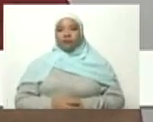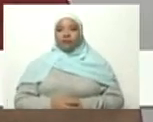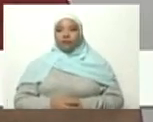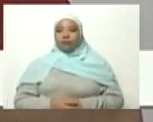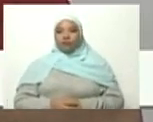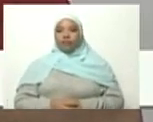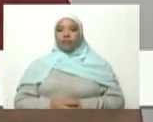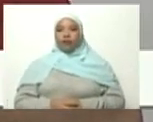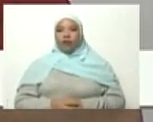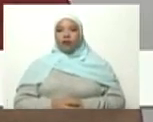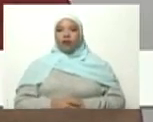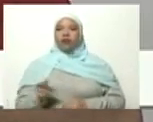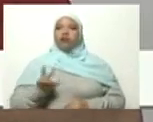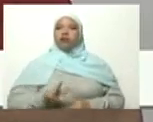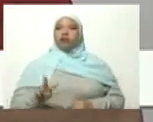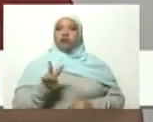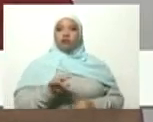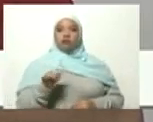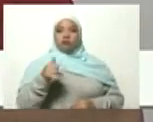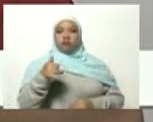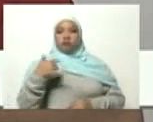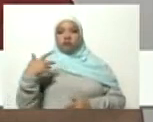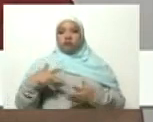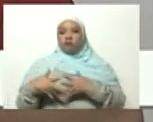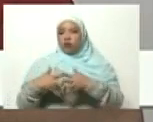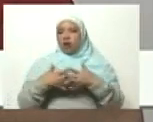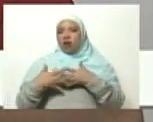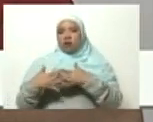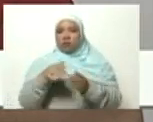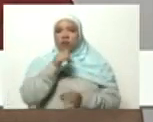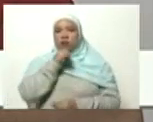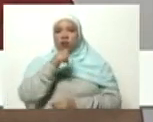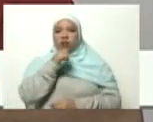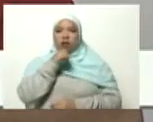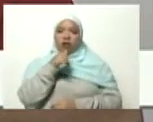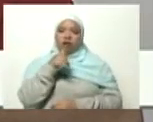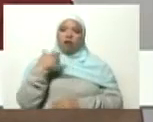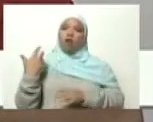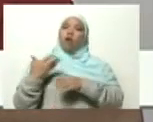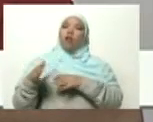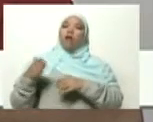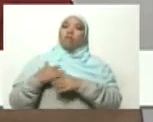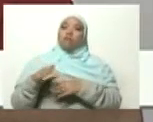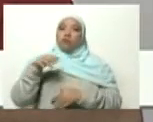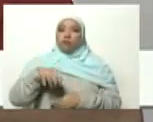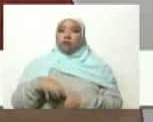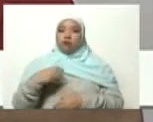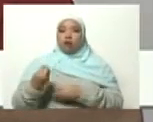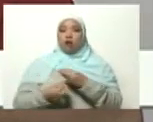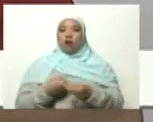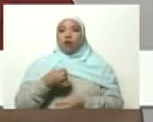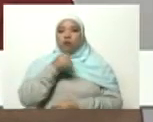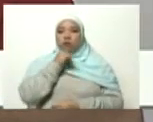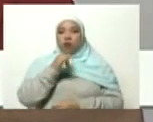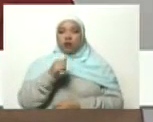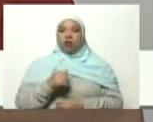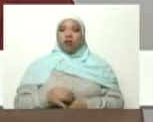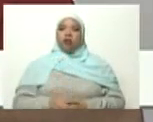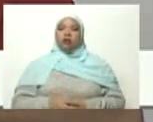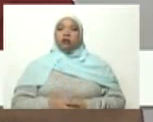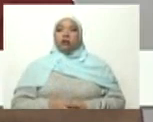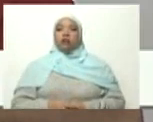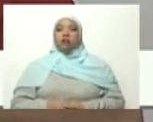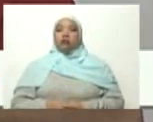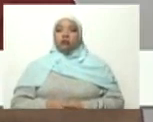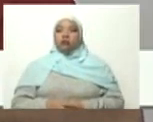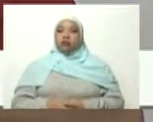Su arrogancia no les da para eso, es la arrogancia imperial, que no les da para eso. Se consideran superiores, creen que los demás deben